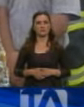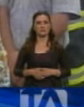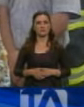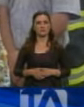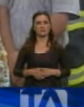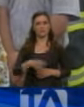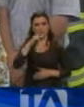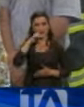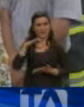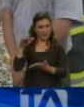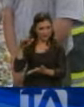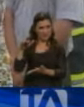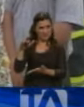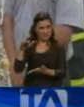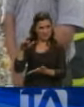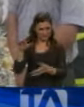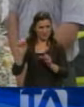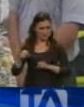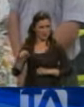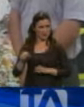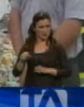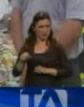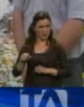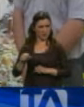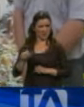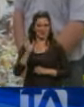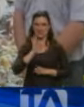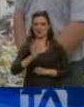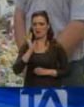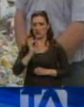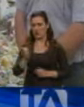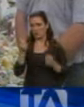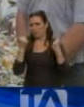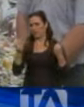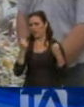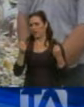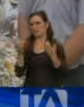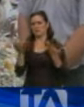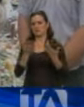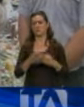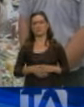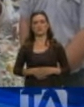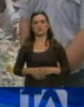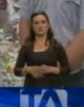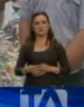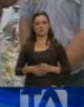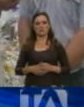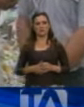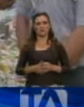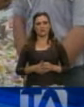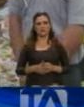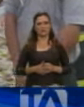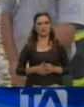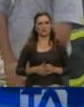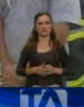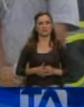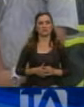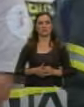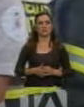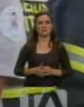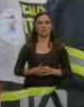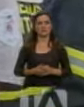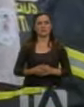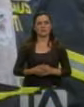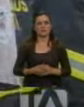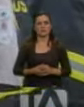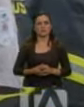trató de un tanque de gas, porque lo que estamos viendo es realmente fuerte la explosión. Mi compañera de estudio tiene una pregunta,